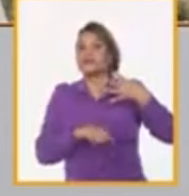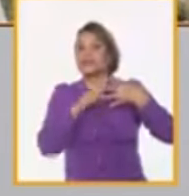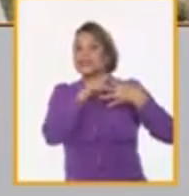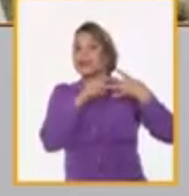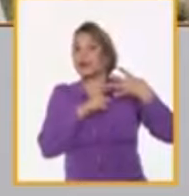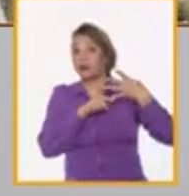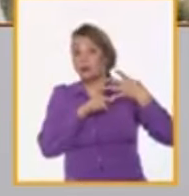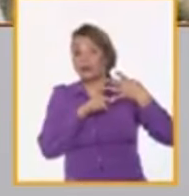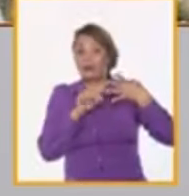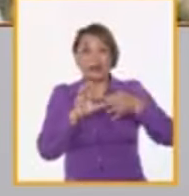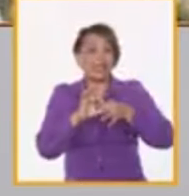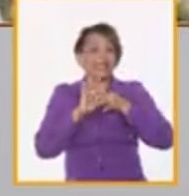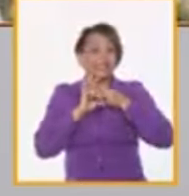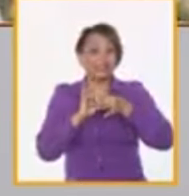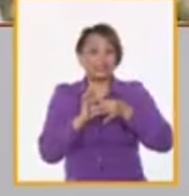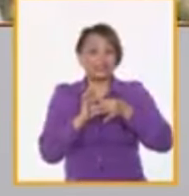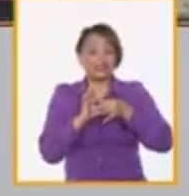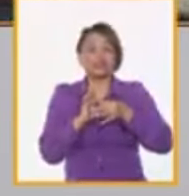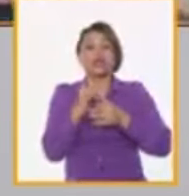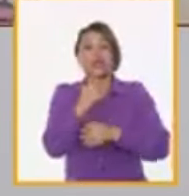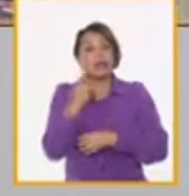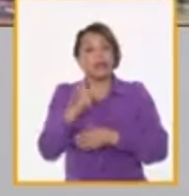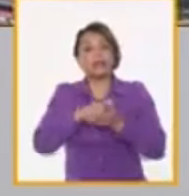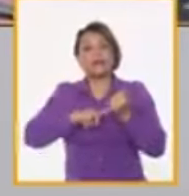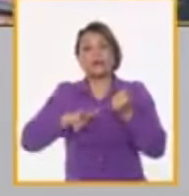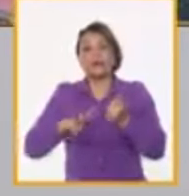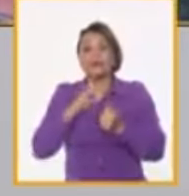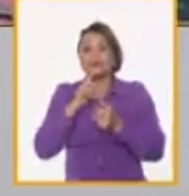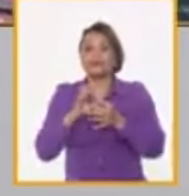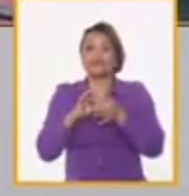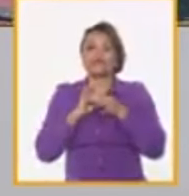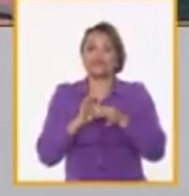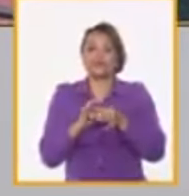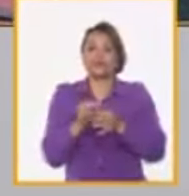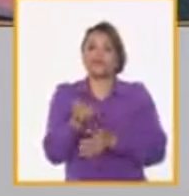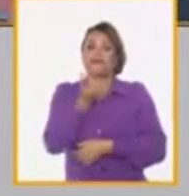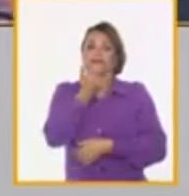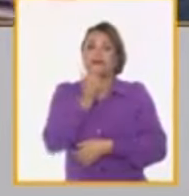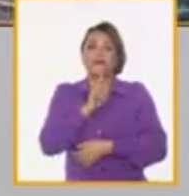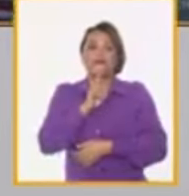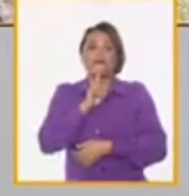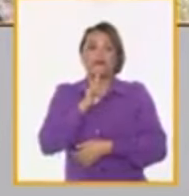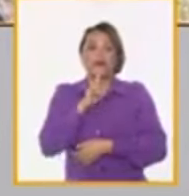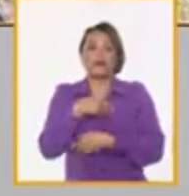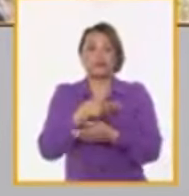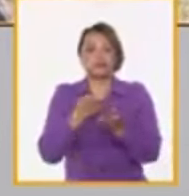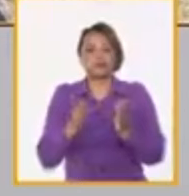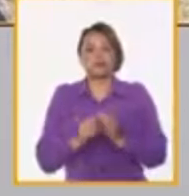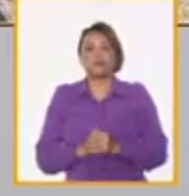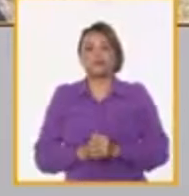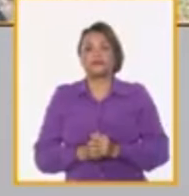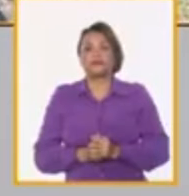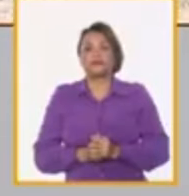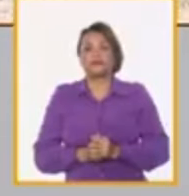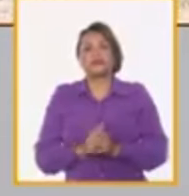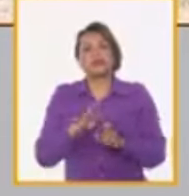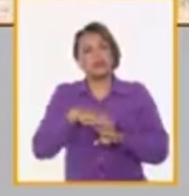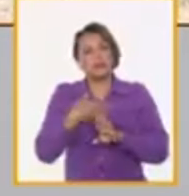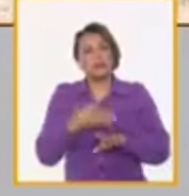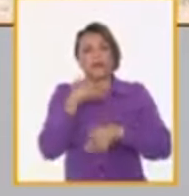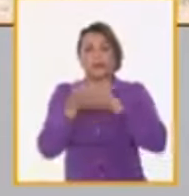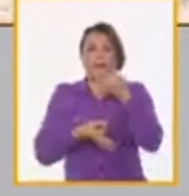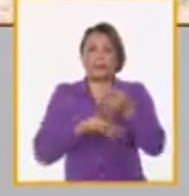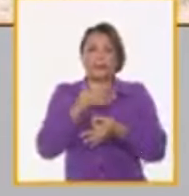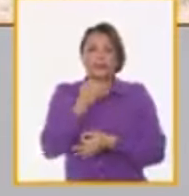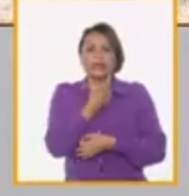reflejo en la cantidad de habitantes afectados. Y después explicaré qué cosas se está haciendo en cada